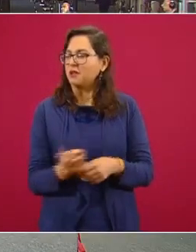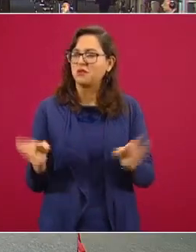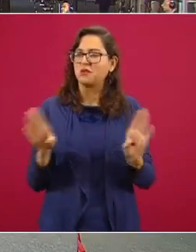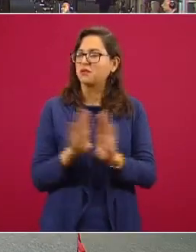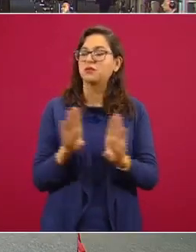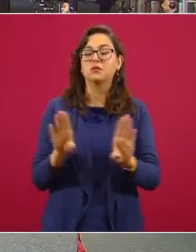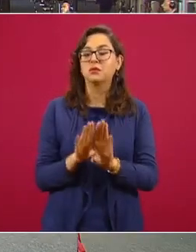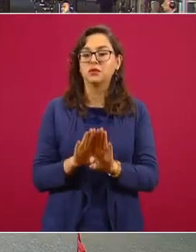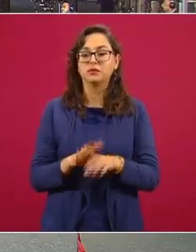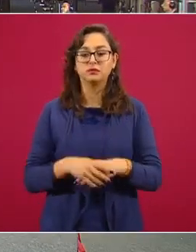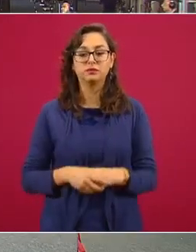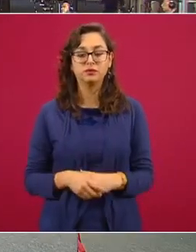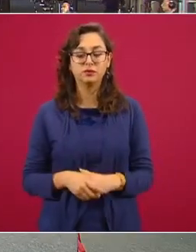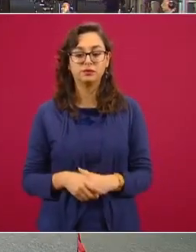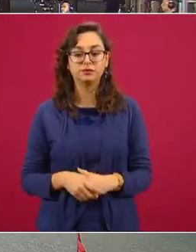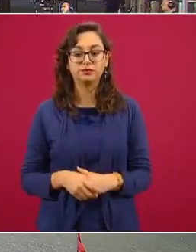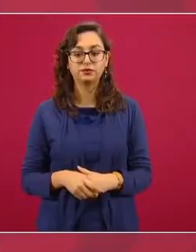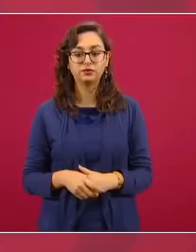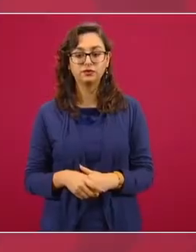se está